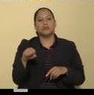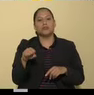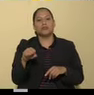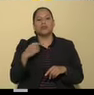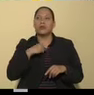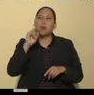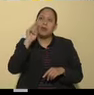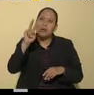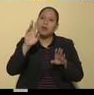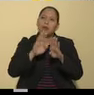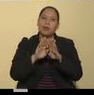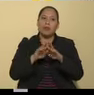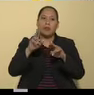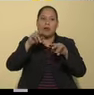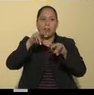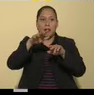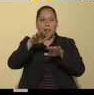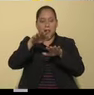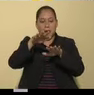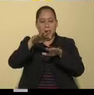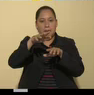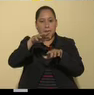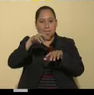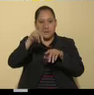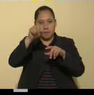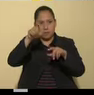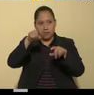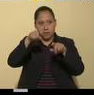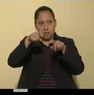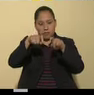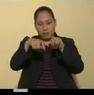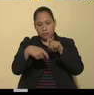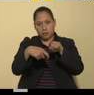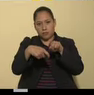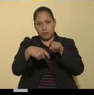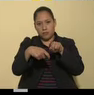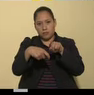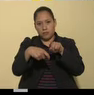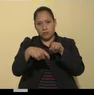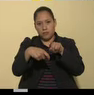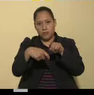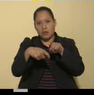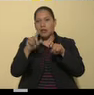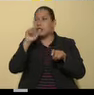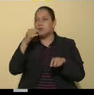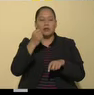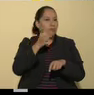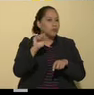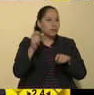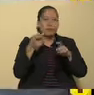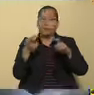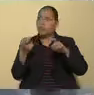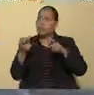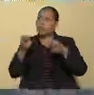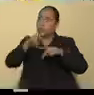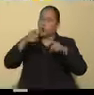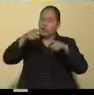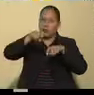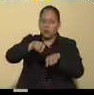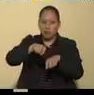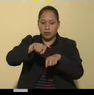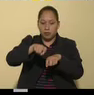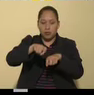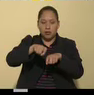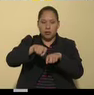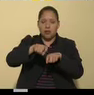con una pierna en esta posición, pero que luego se voltea uno y ya está en la otra posición. Y que luego